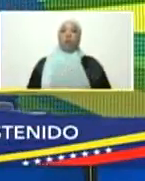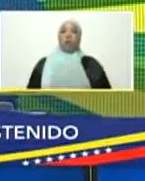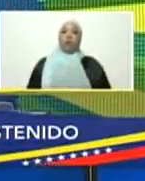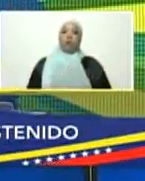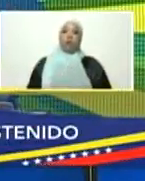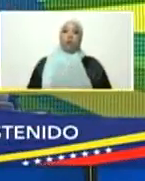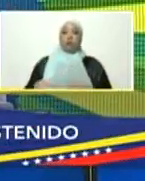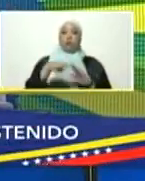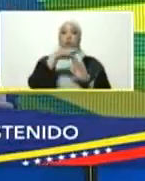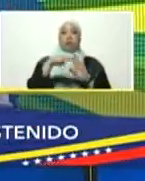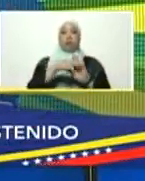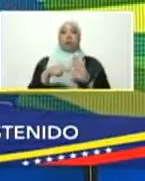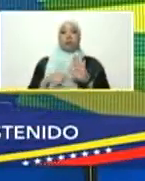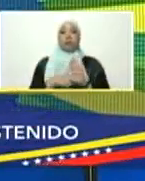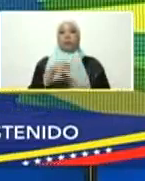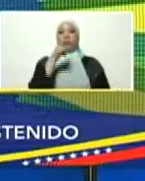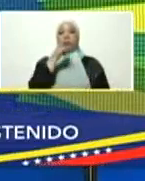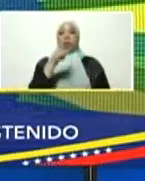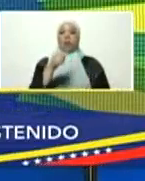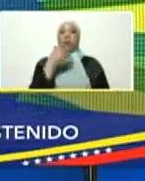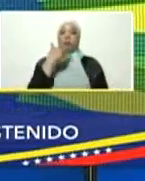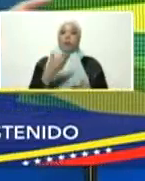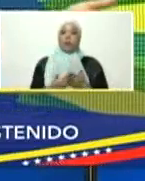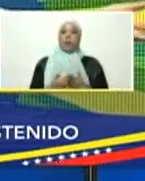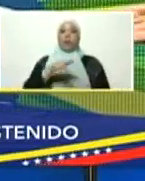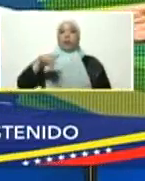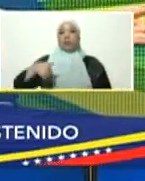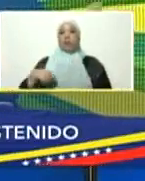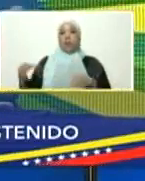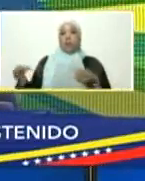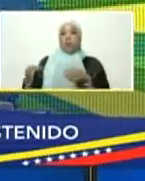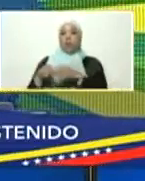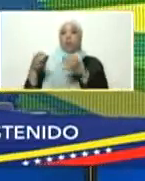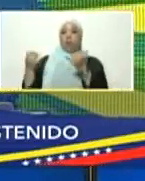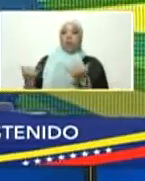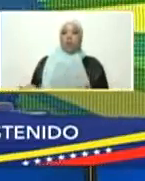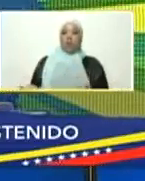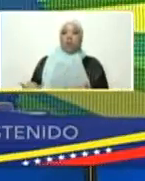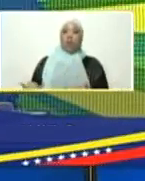instrumentos de mercado que son posibles crear y que se regulen y autorregulen.